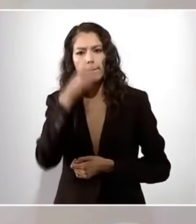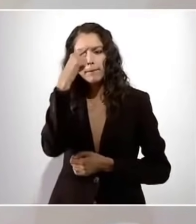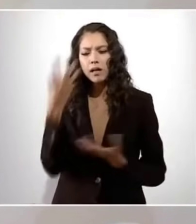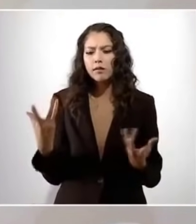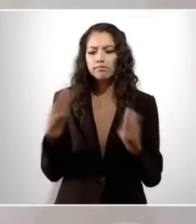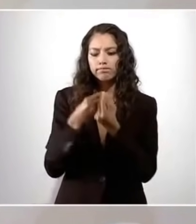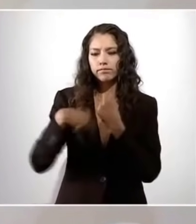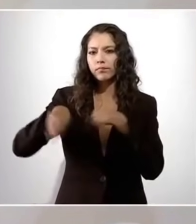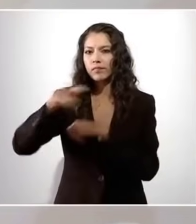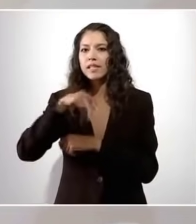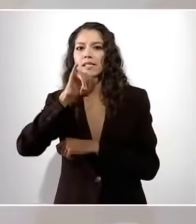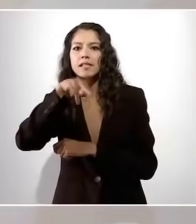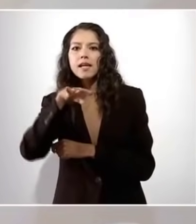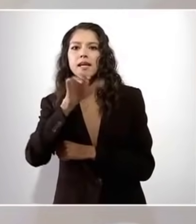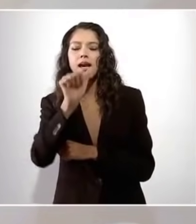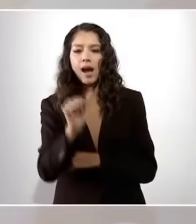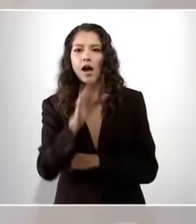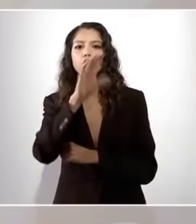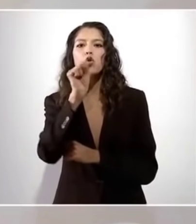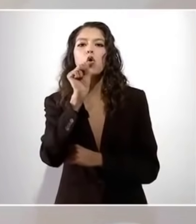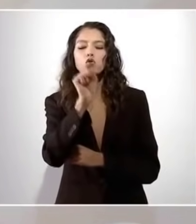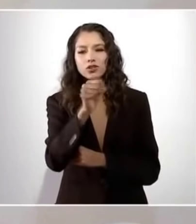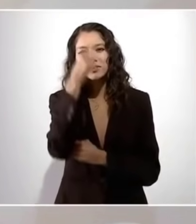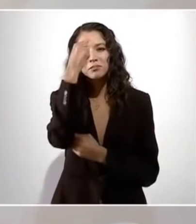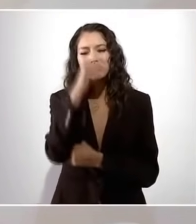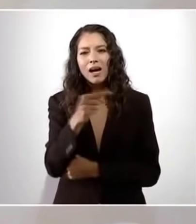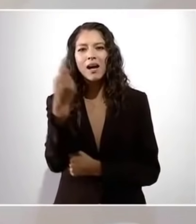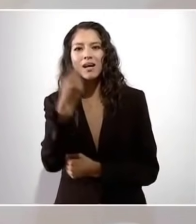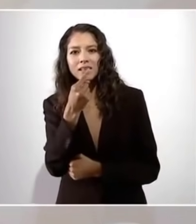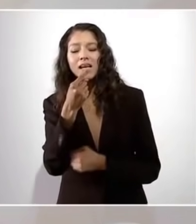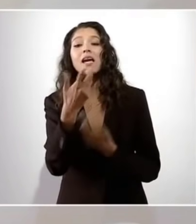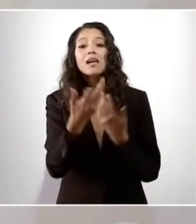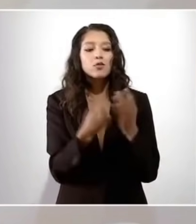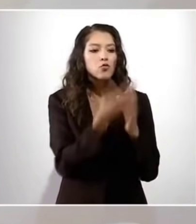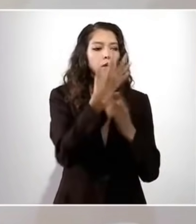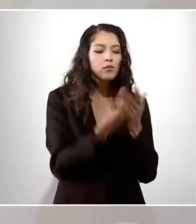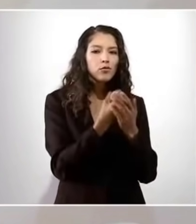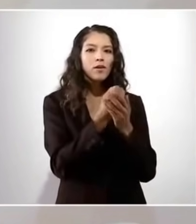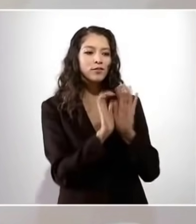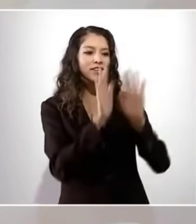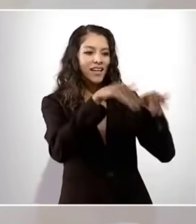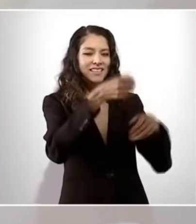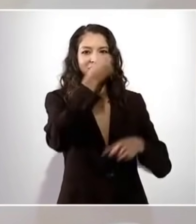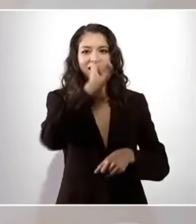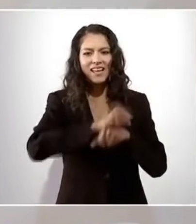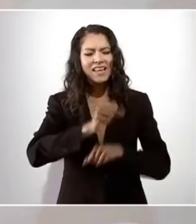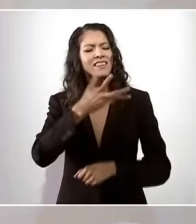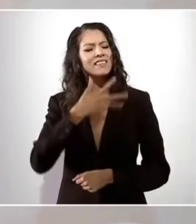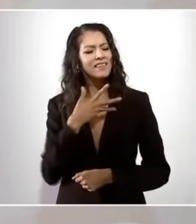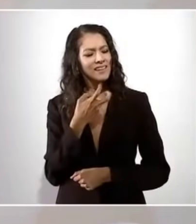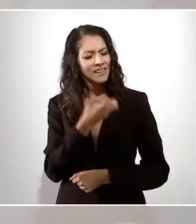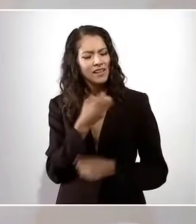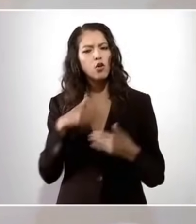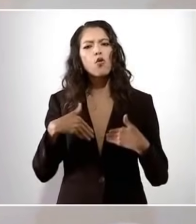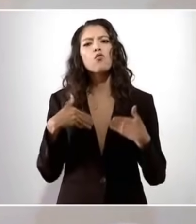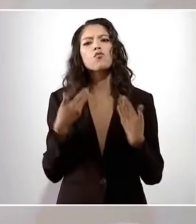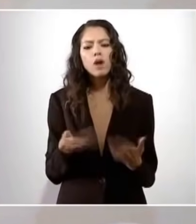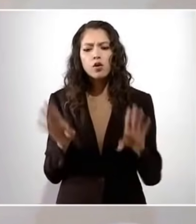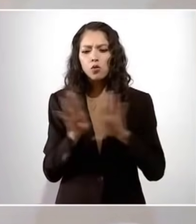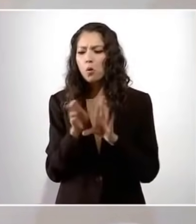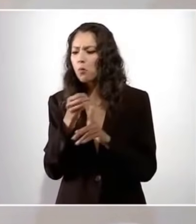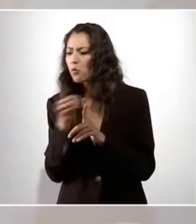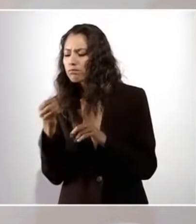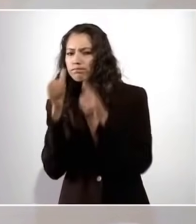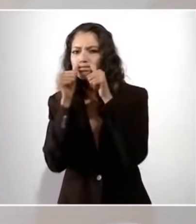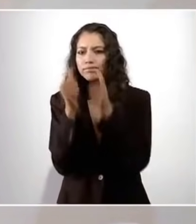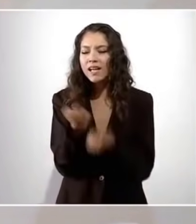INEA, lo que es el TUAF, lo que es el JOS, para que los que están entrando como secretarios tengan esa confianza y sepan de qué y cómo está organizada la